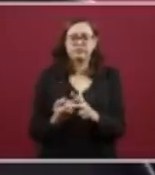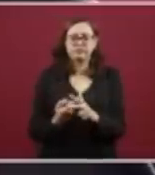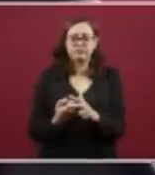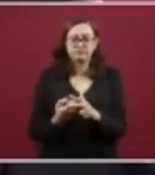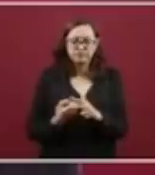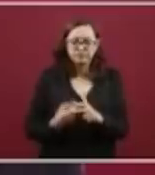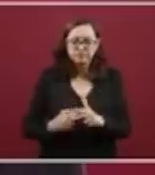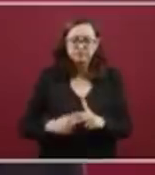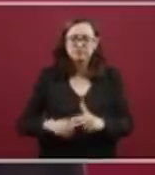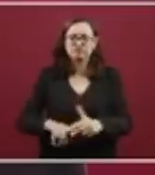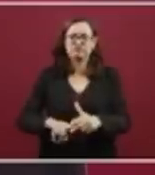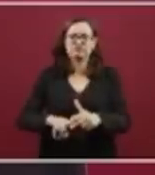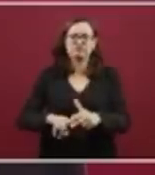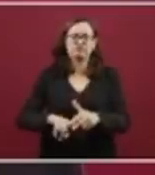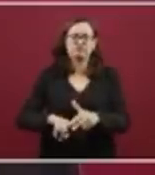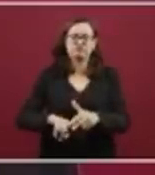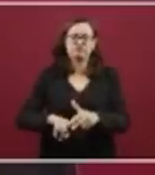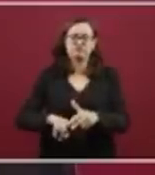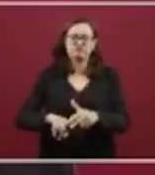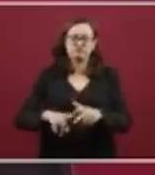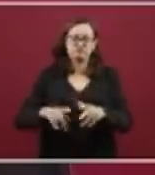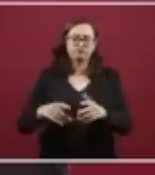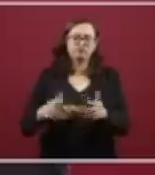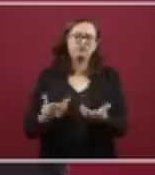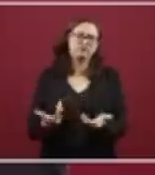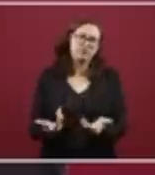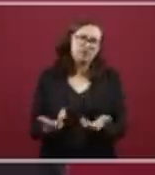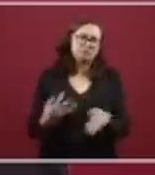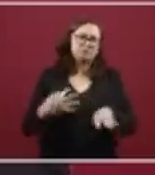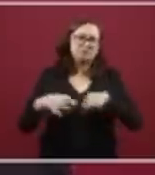los trabajos. Esta es una